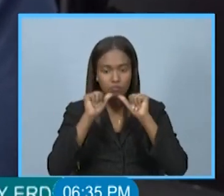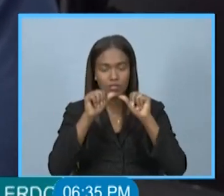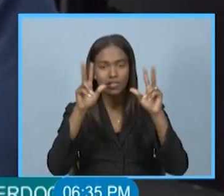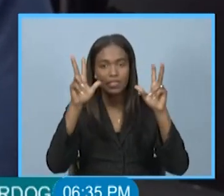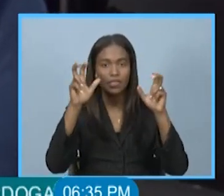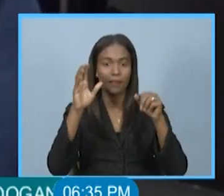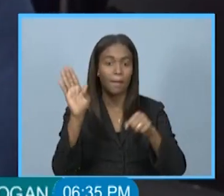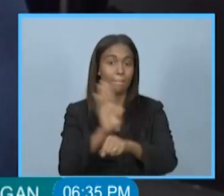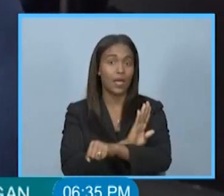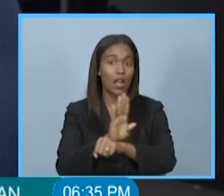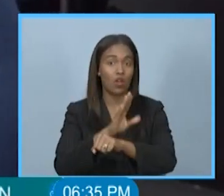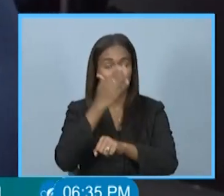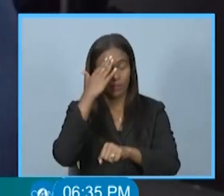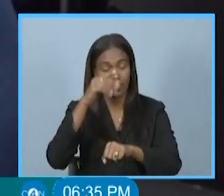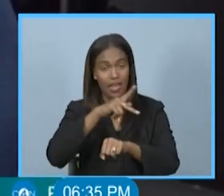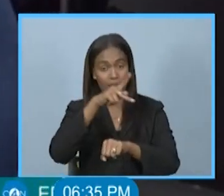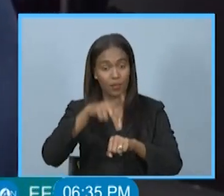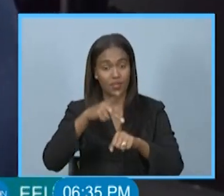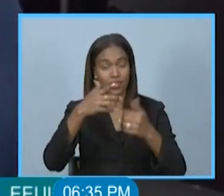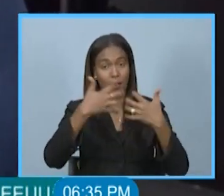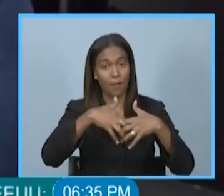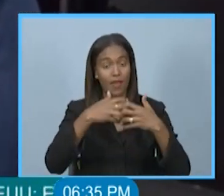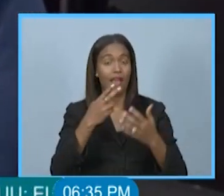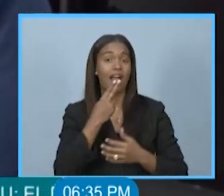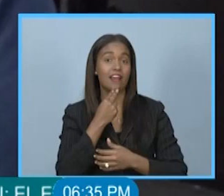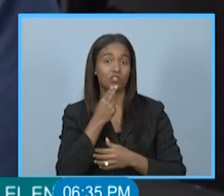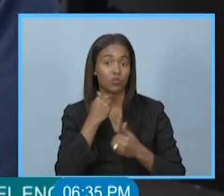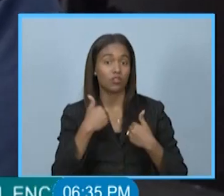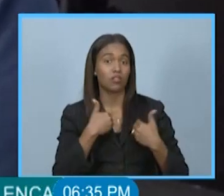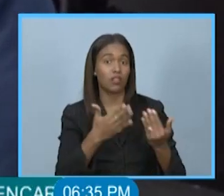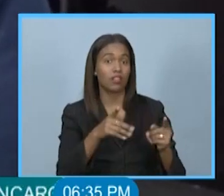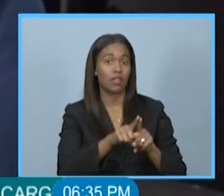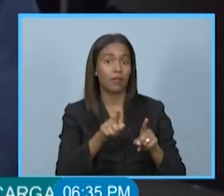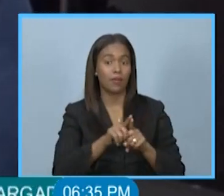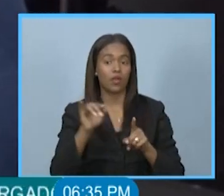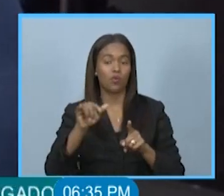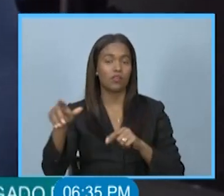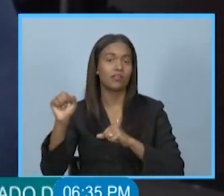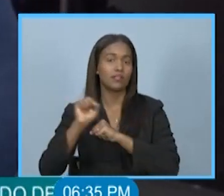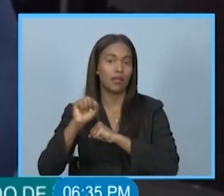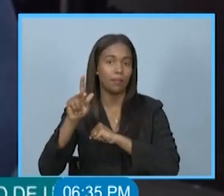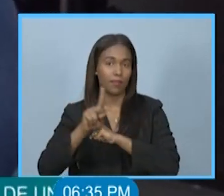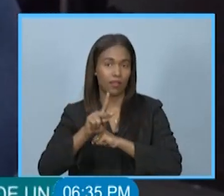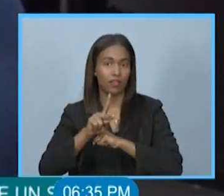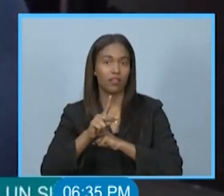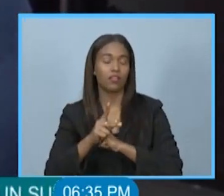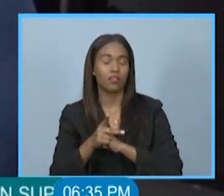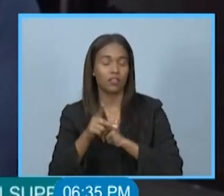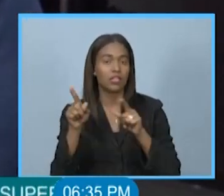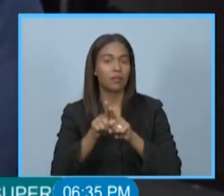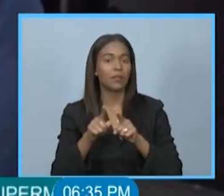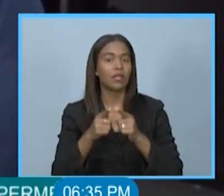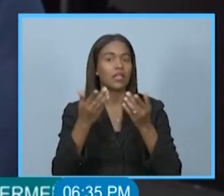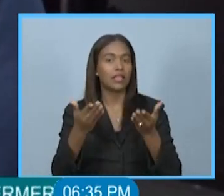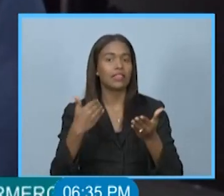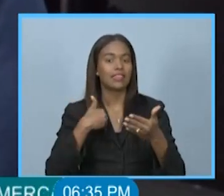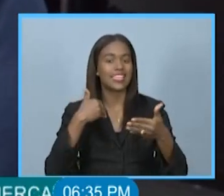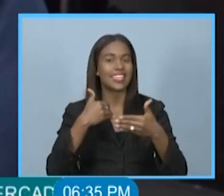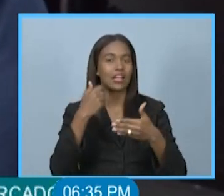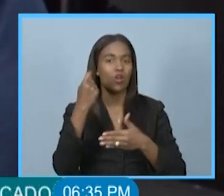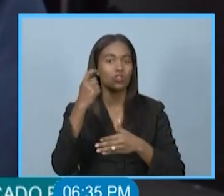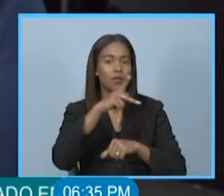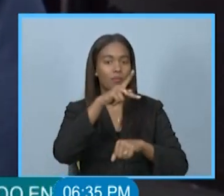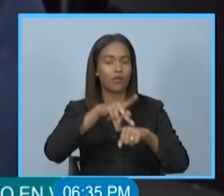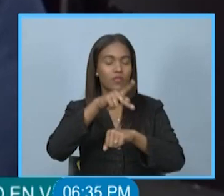este tema para una como tú sabes es una provincia azucarera también tiene un central azucarero al igual que lo tiene San Pedro de Macorís y hay cerca de 11